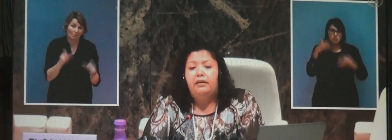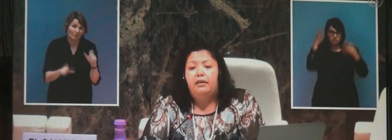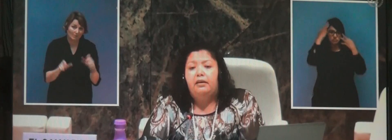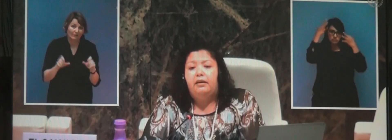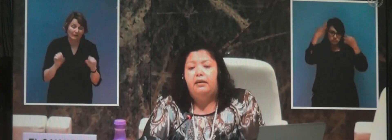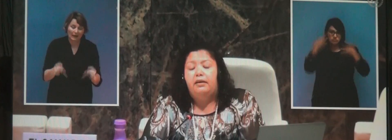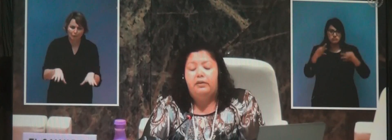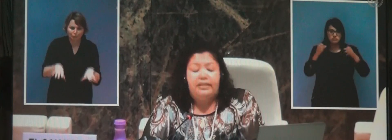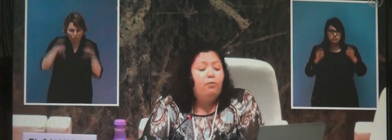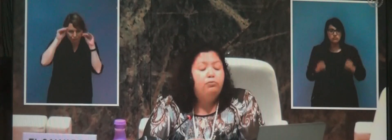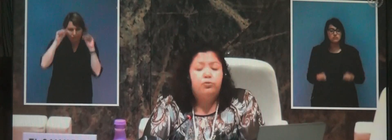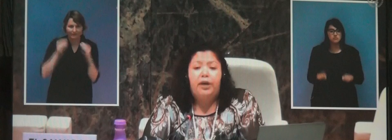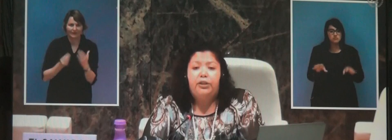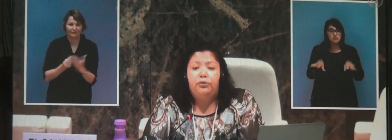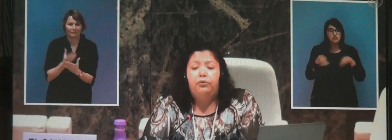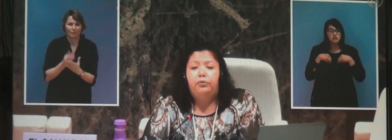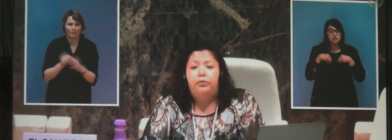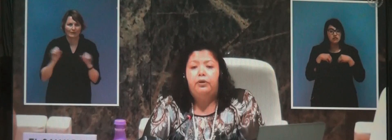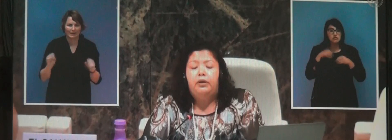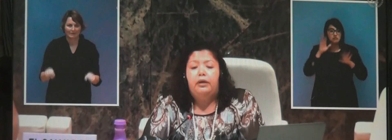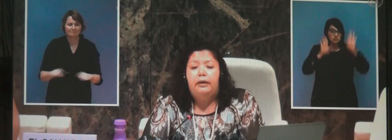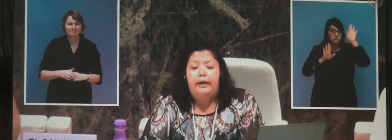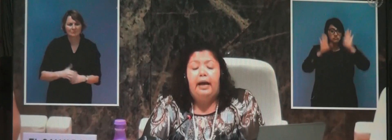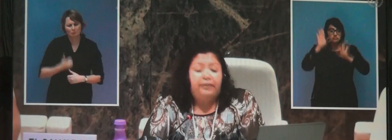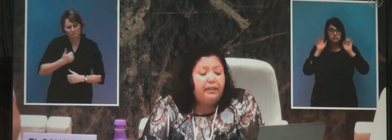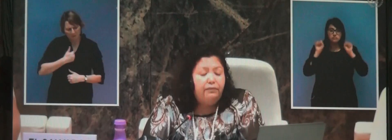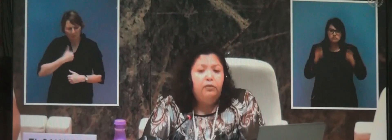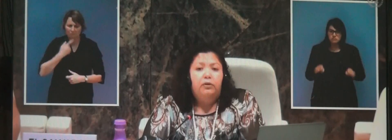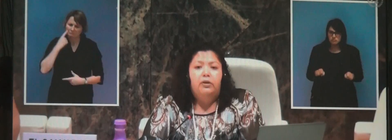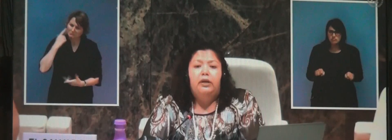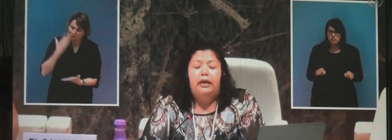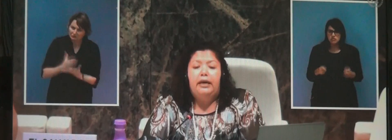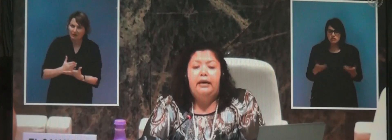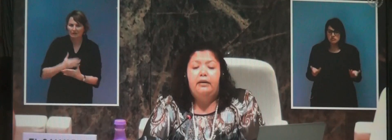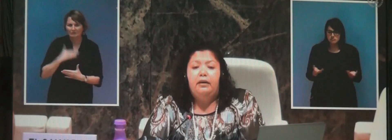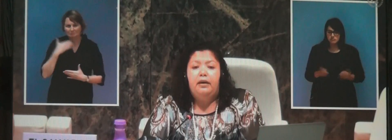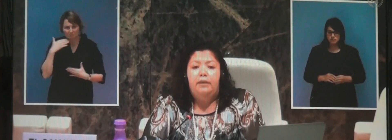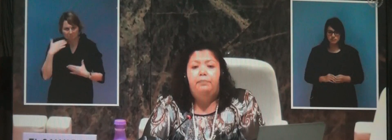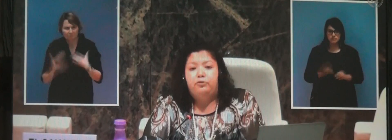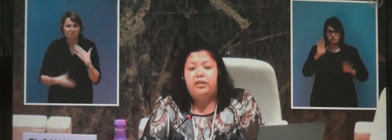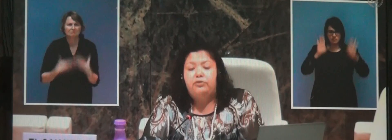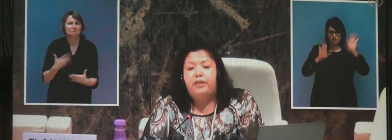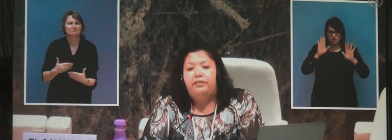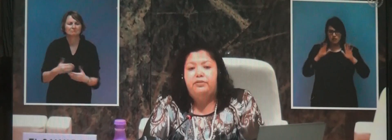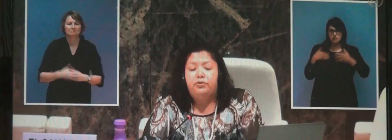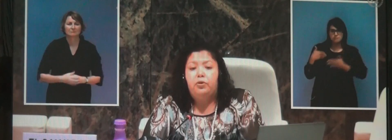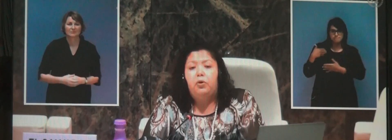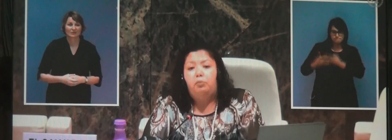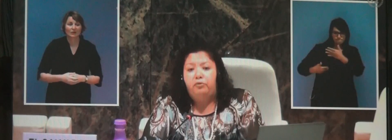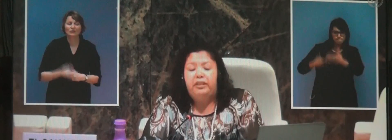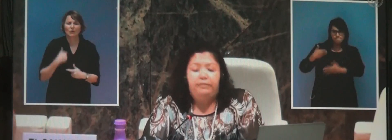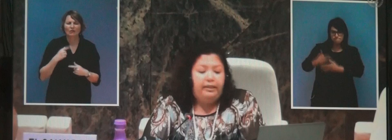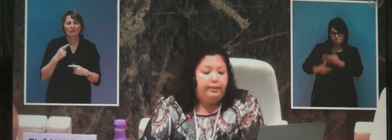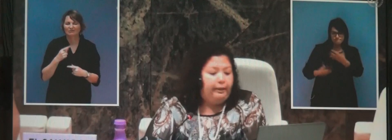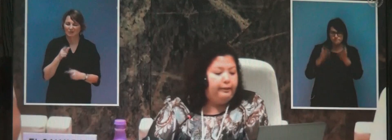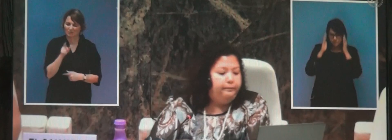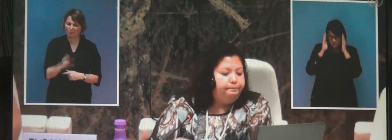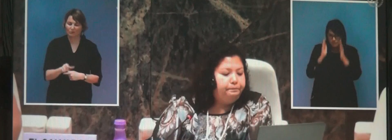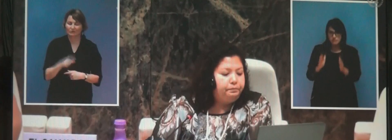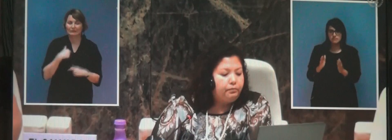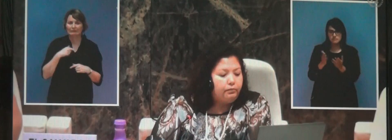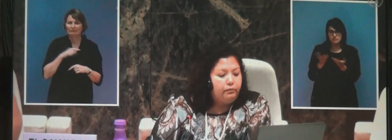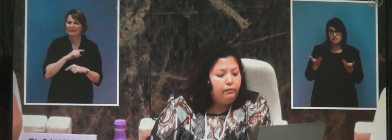participe, sea un sujeto activo en el proceso de atención como víctima de